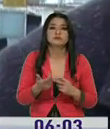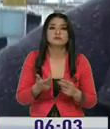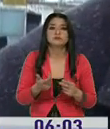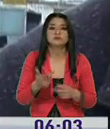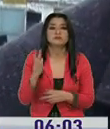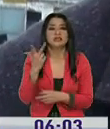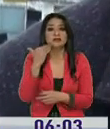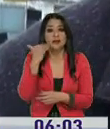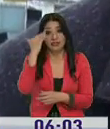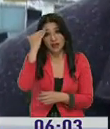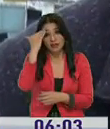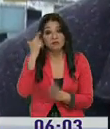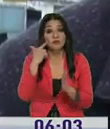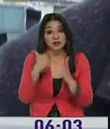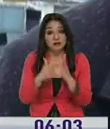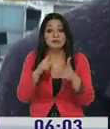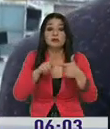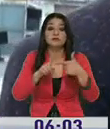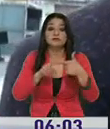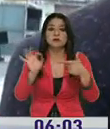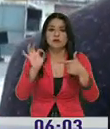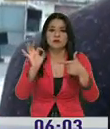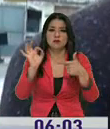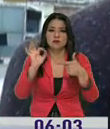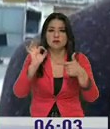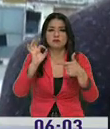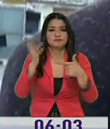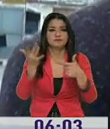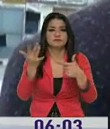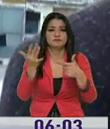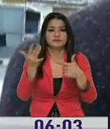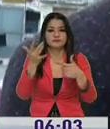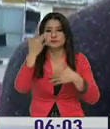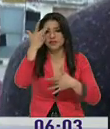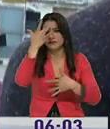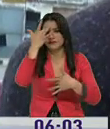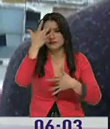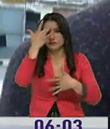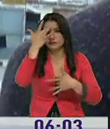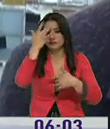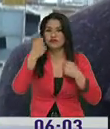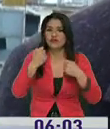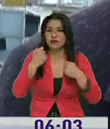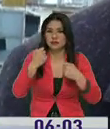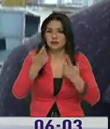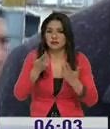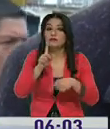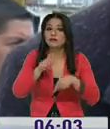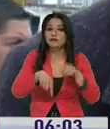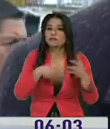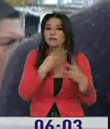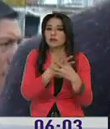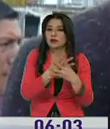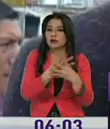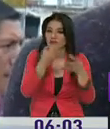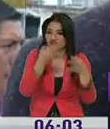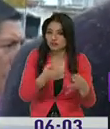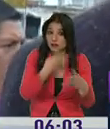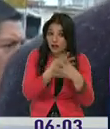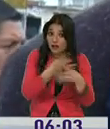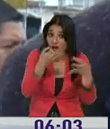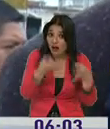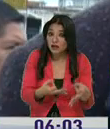la tercera edad o que tengan alguna deficiencia que les impida el cumplimiento de su pena